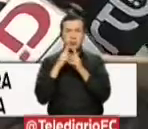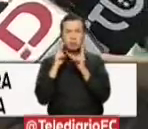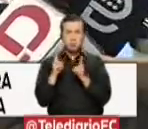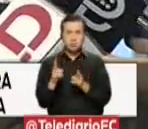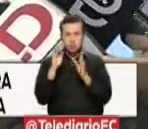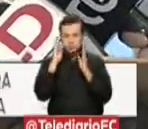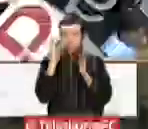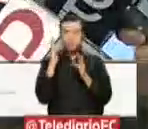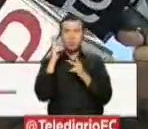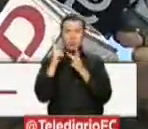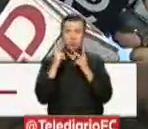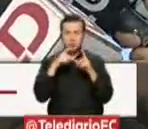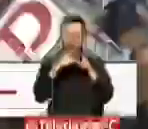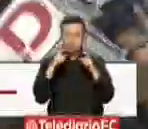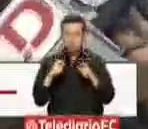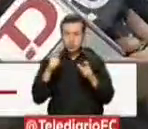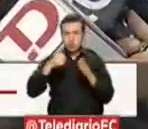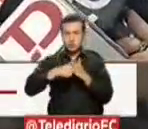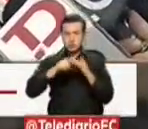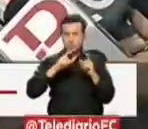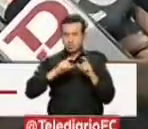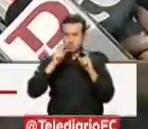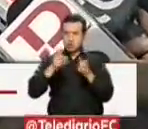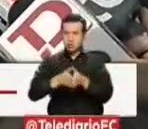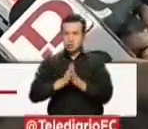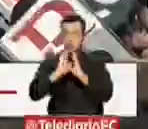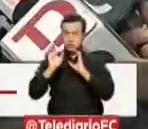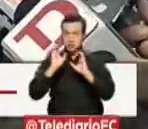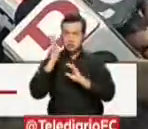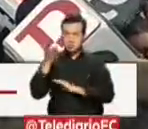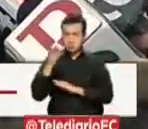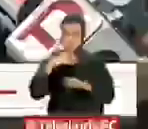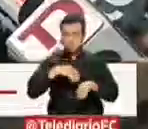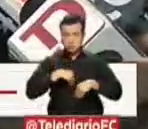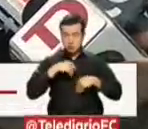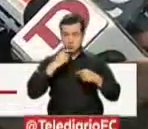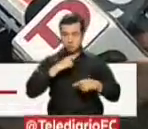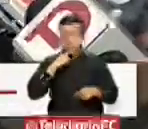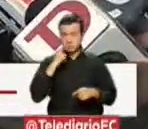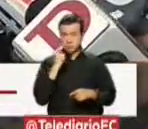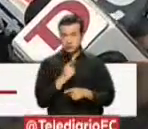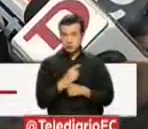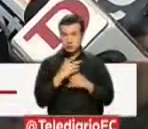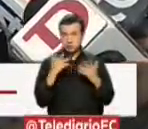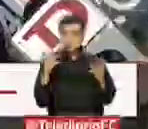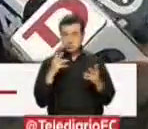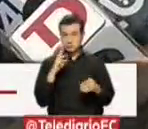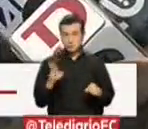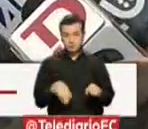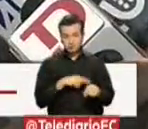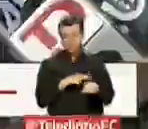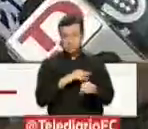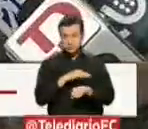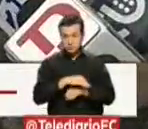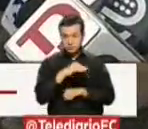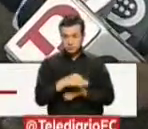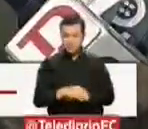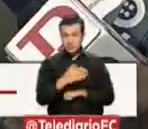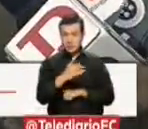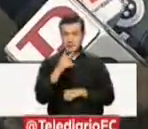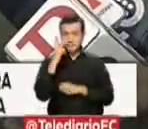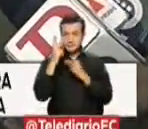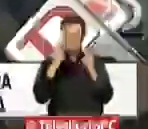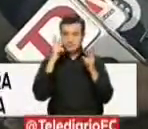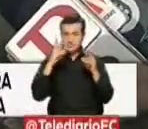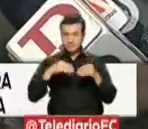humanitaria. Fuimos, presentamos nuestra cédula, se le pidió hablar con ella y ella aceptó. Obviamente, a las horas normales en donde se aceptan las